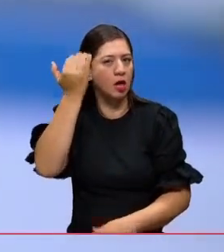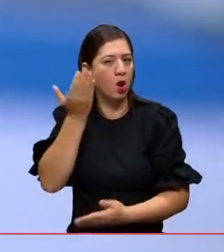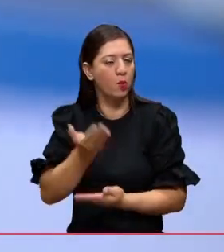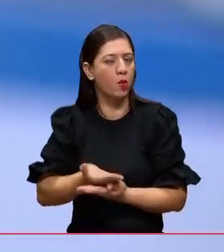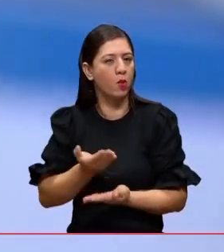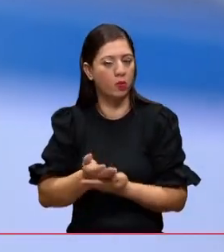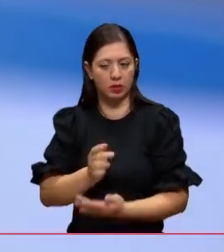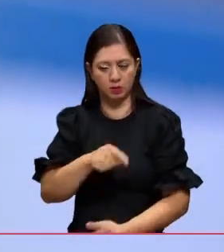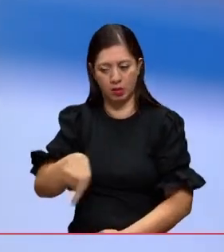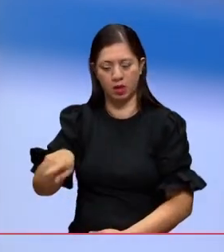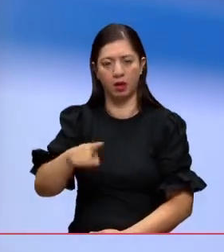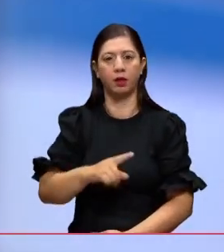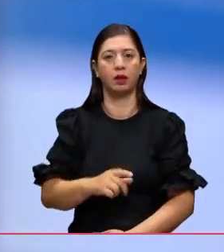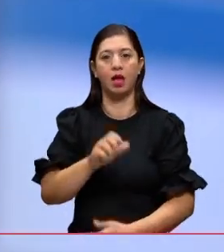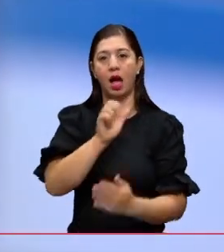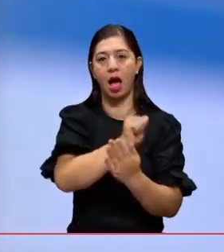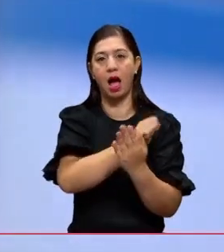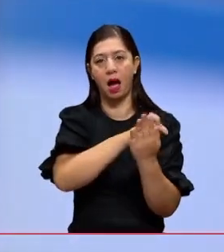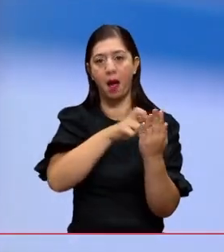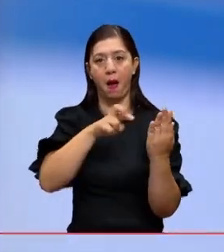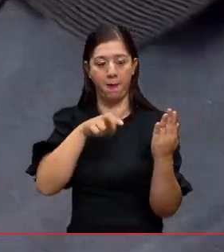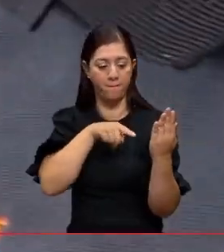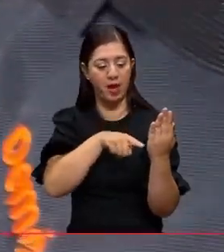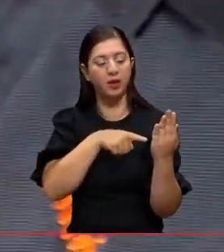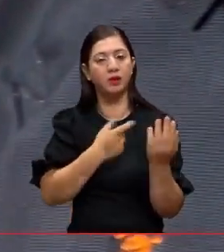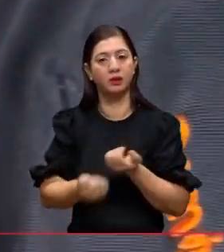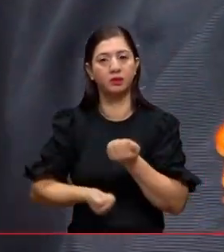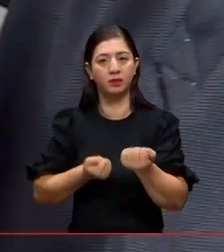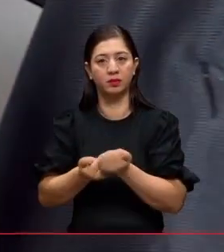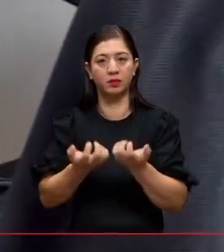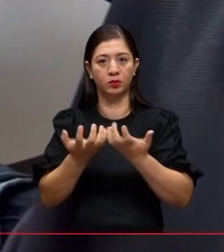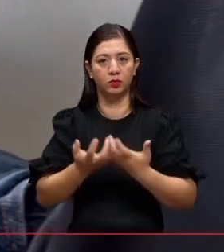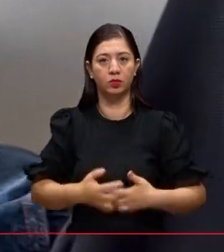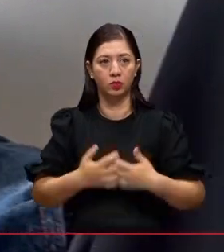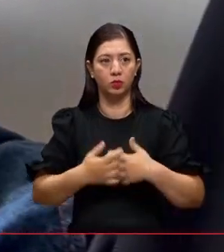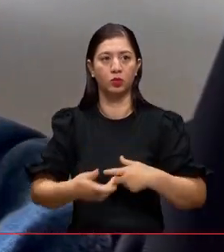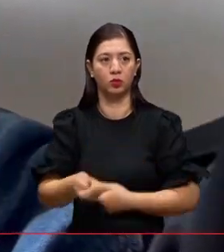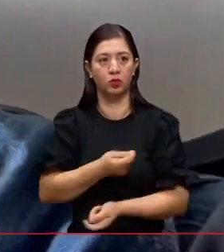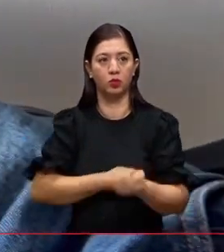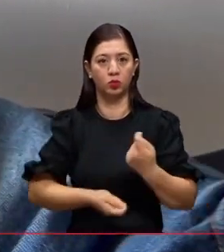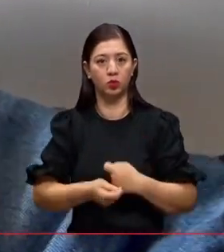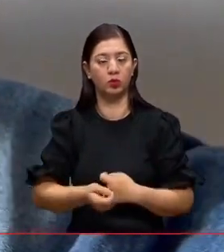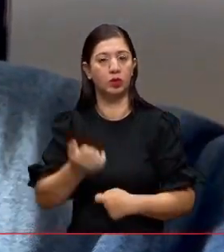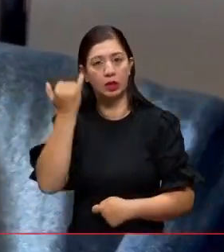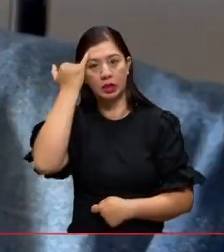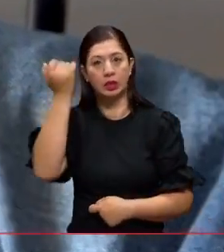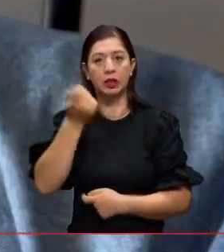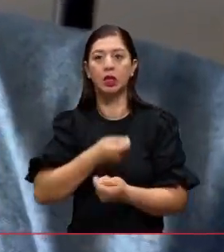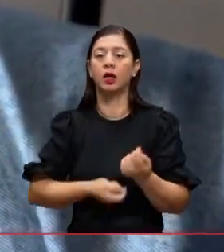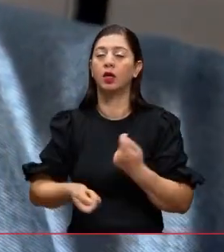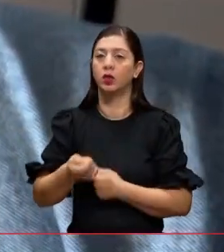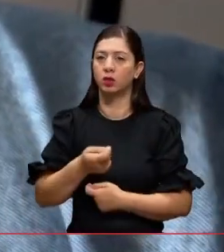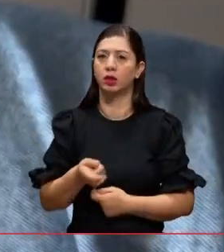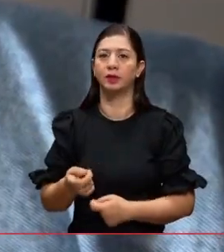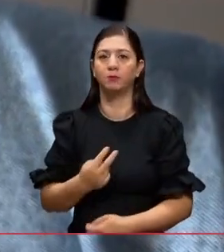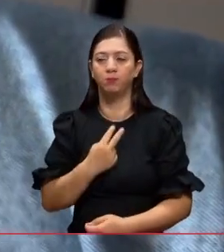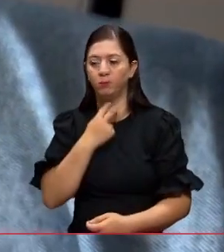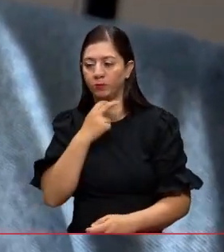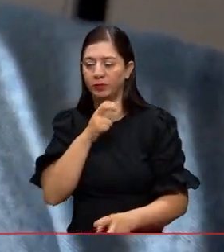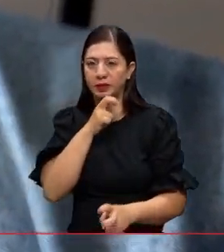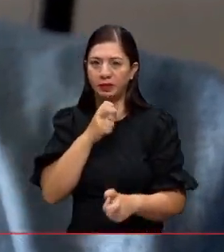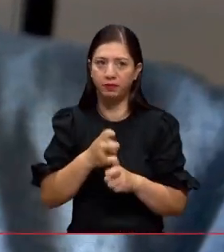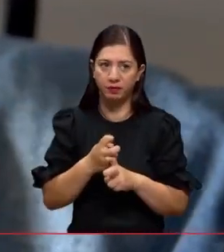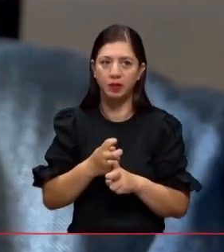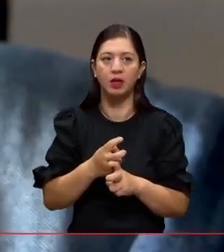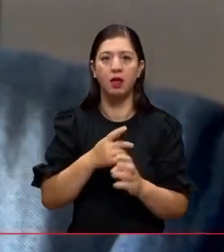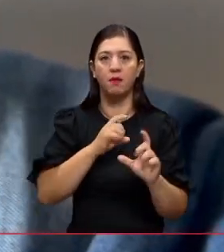pensada para ellos. La aplicación busca apoyar a emprendedores y comerciantes de mercados populares o alternativos a los que aún se les dificulta estar en